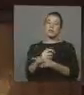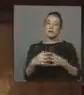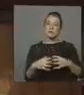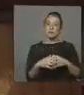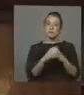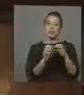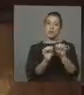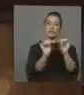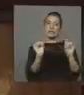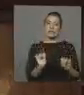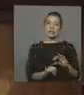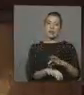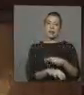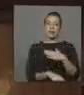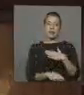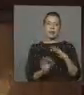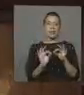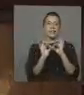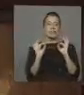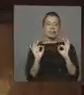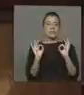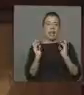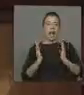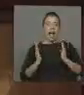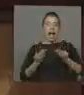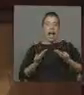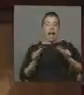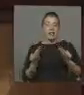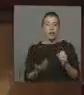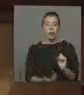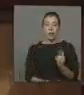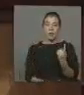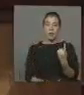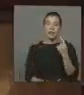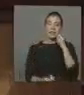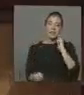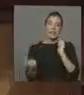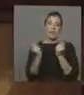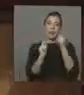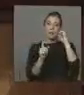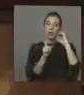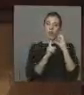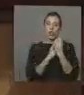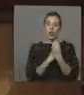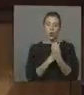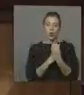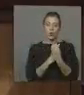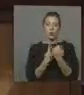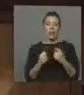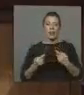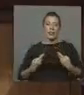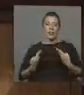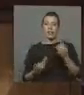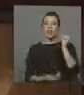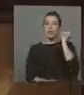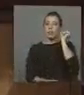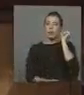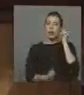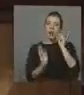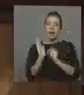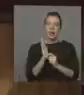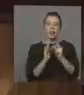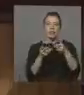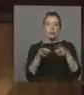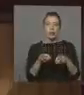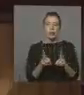para el sistema de salud, en especial la atención primaria. Supone un cambio de la cultura de acogida y trato a las mujeres, reconociendo